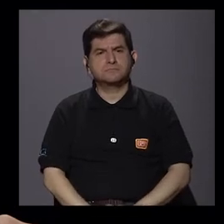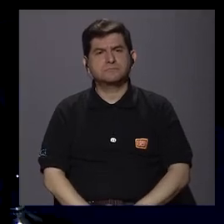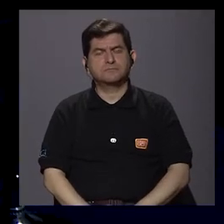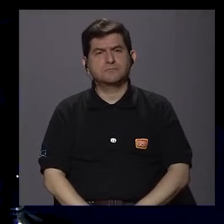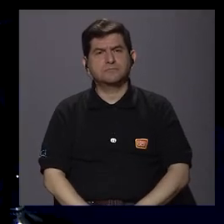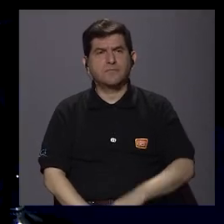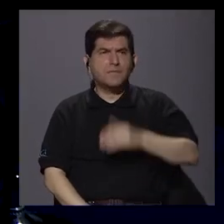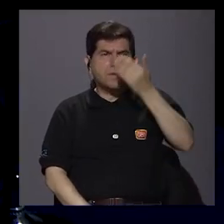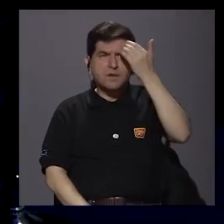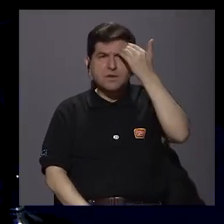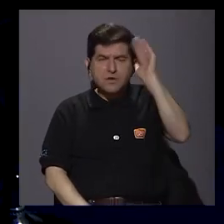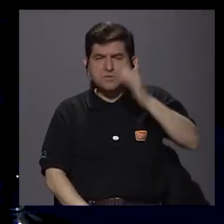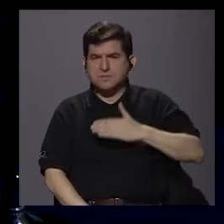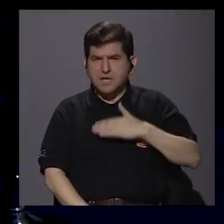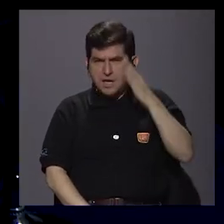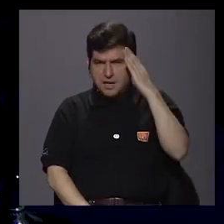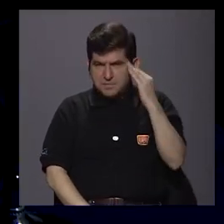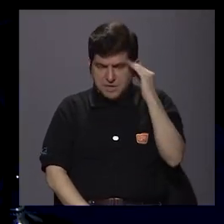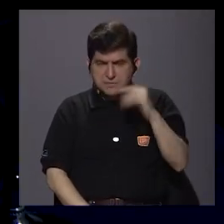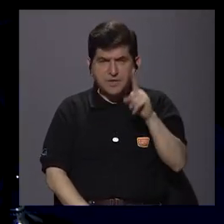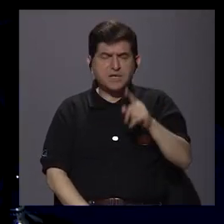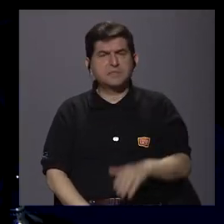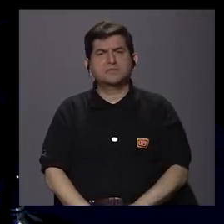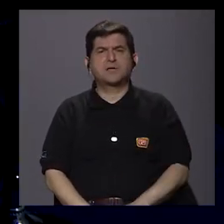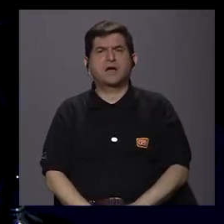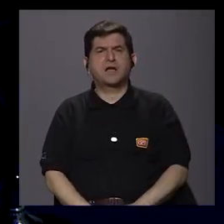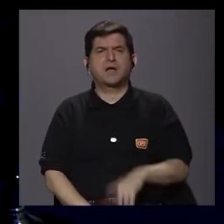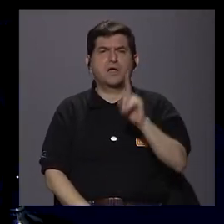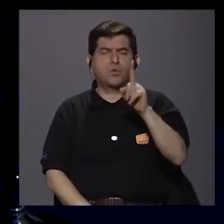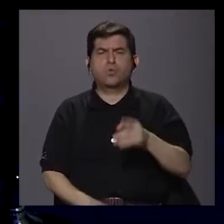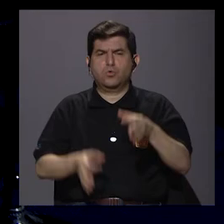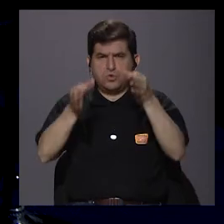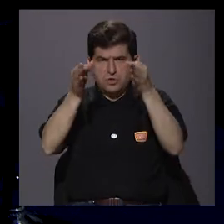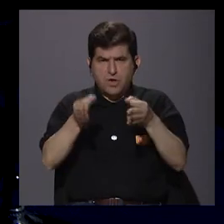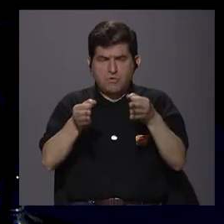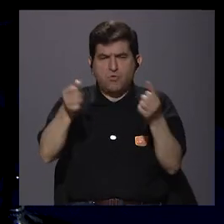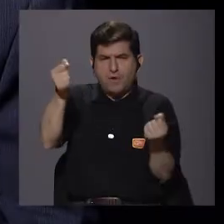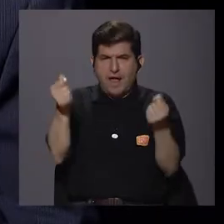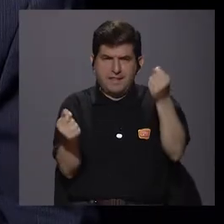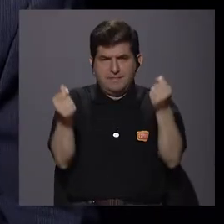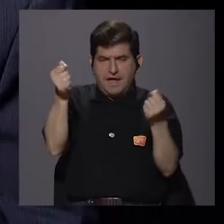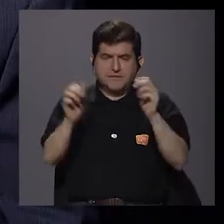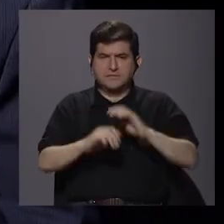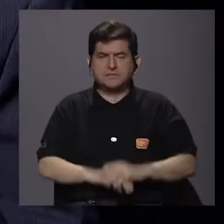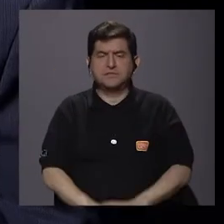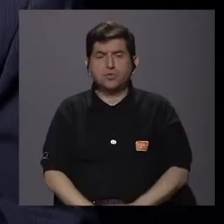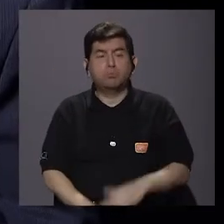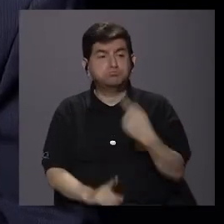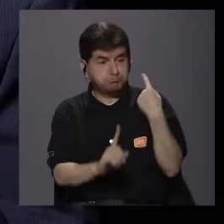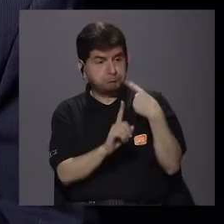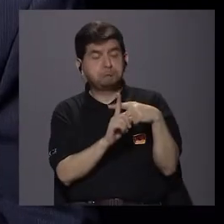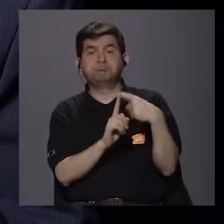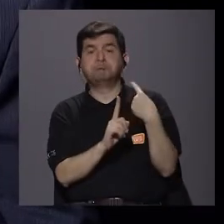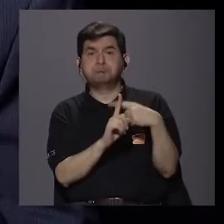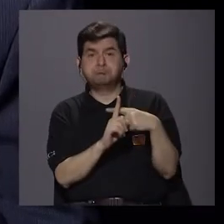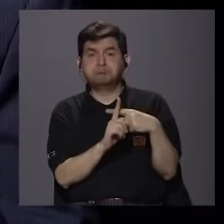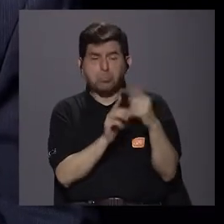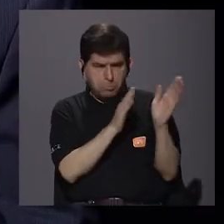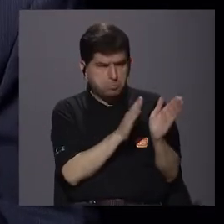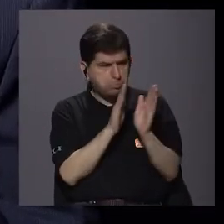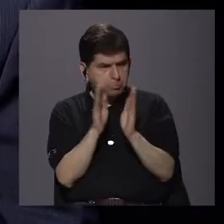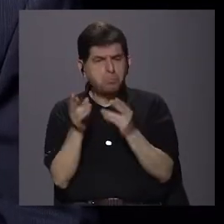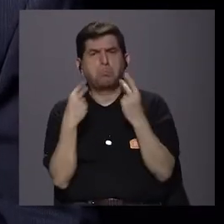no sé mi experiencia en algún tribunal de tránsito fue positiva en el sentido de la